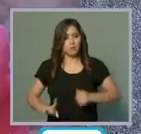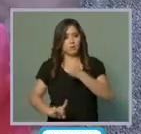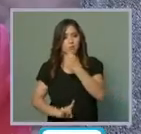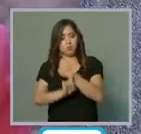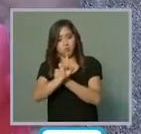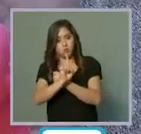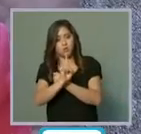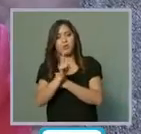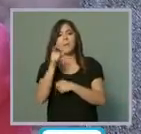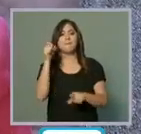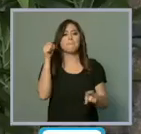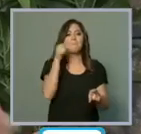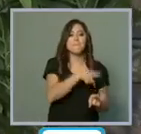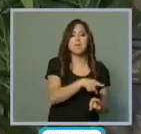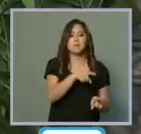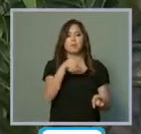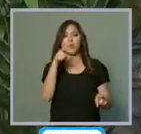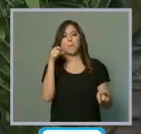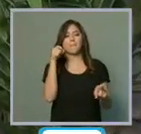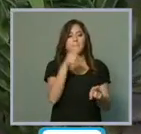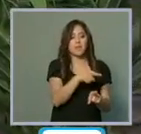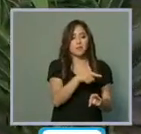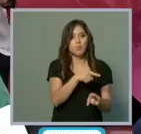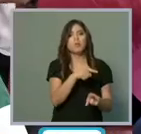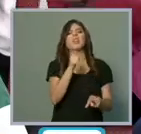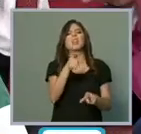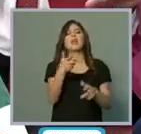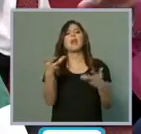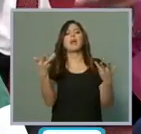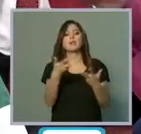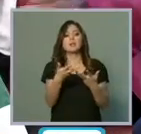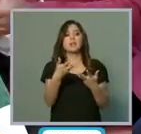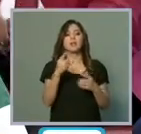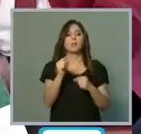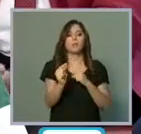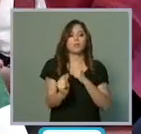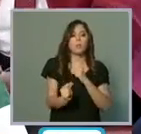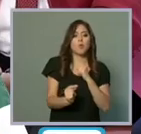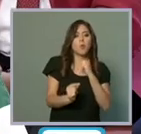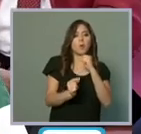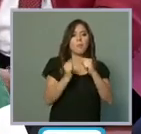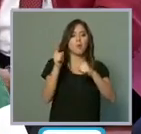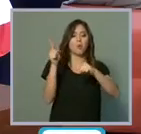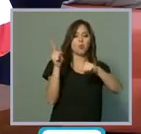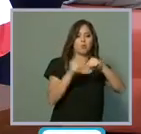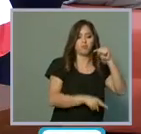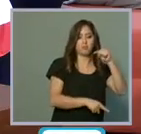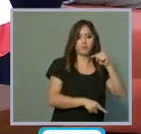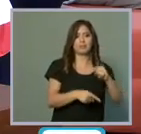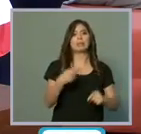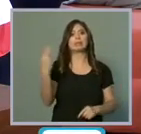tiendes a esto. A tropezar con esa piedra. Exacto. Por lo tanto, trata de retirarla. Ok.